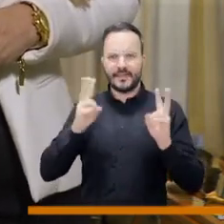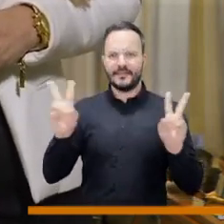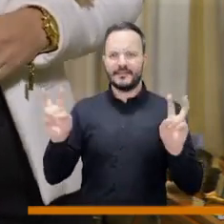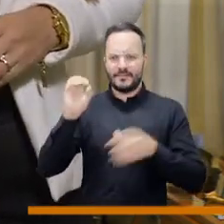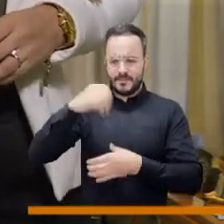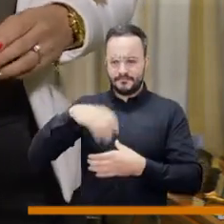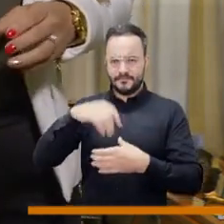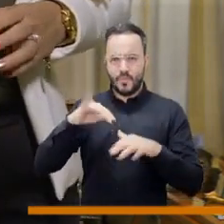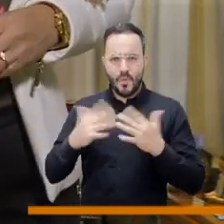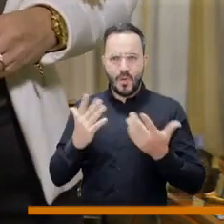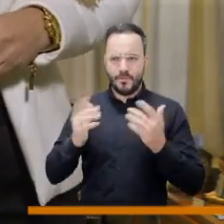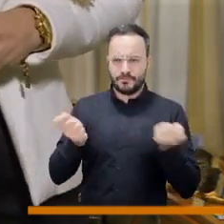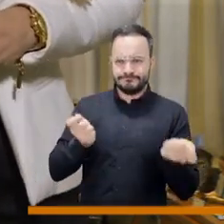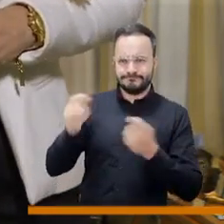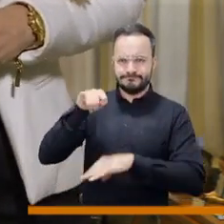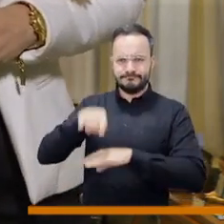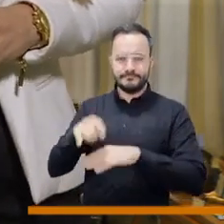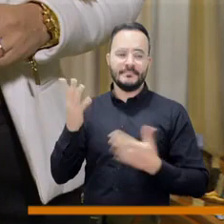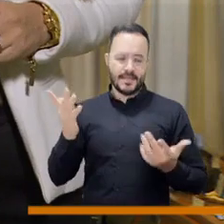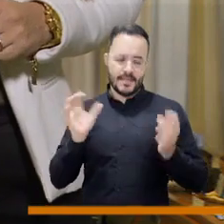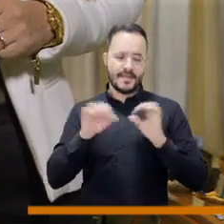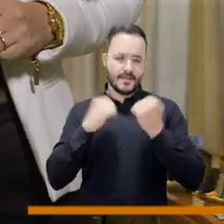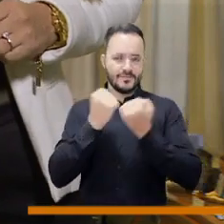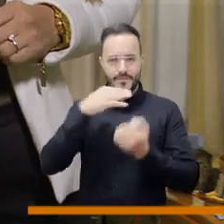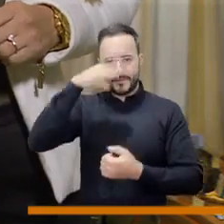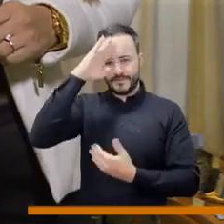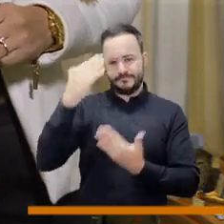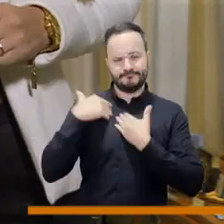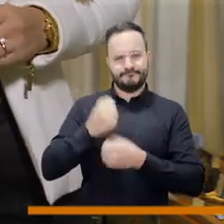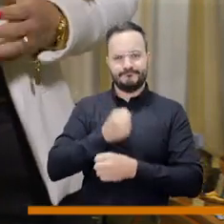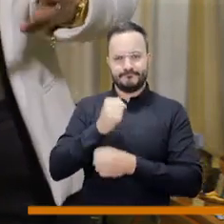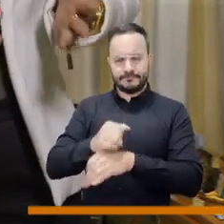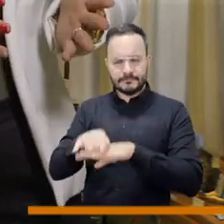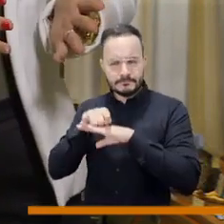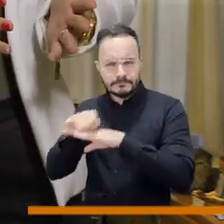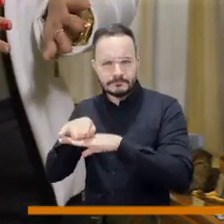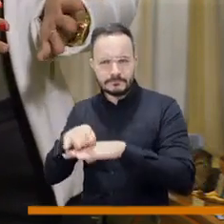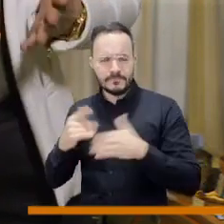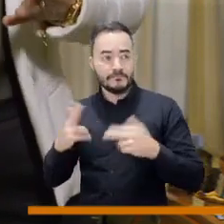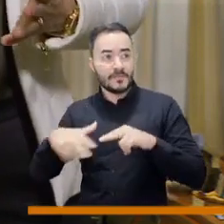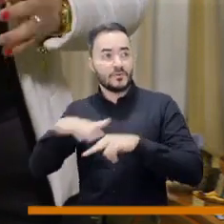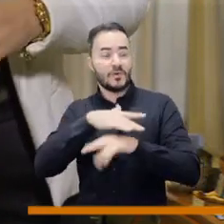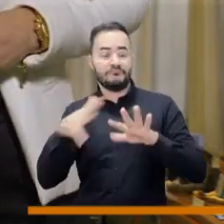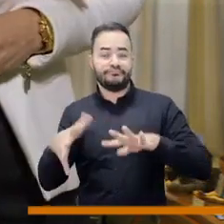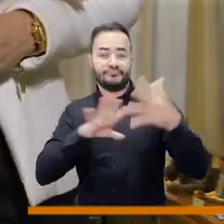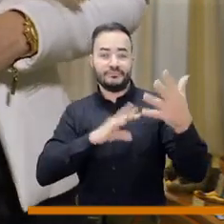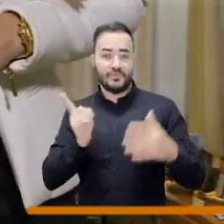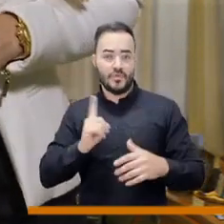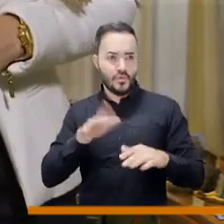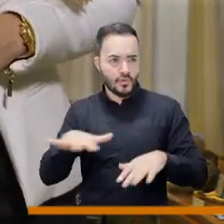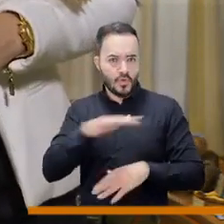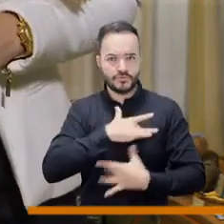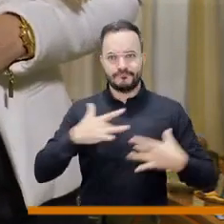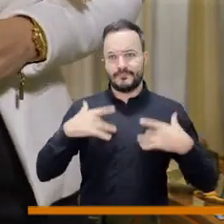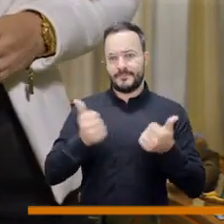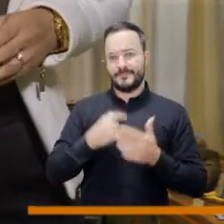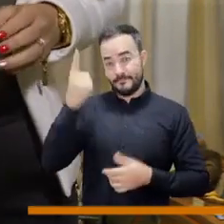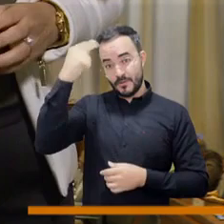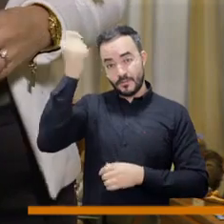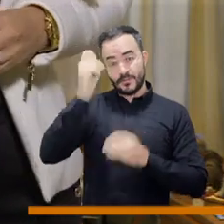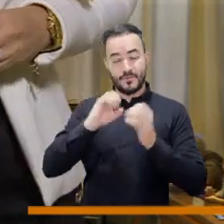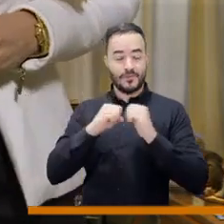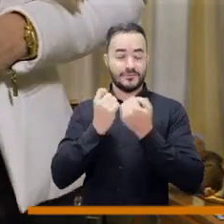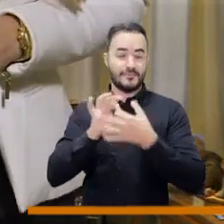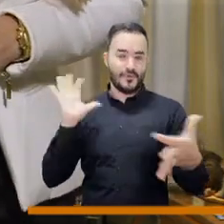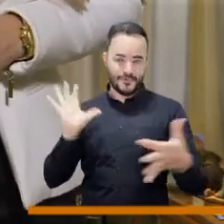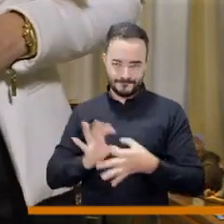tipo de retos. Por eso el Consejo de Medellín hace un seguimiento de cerca a esta situación ambiental y de salud pública. Porque